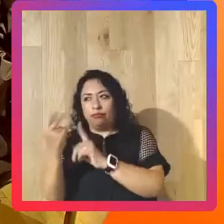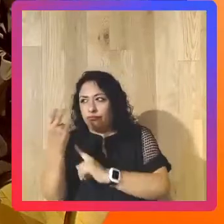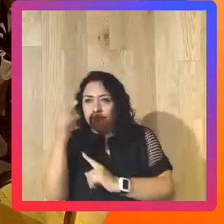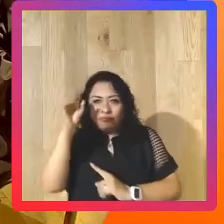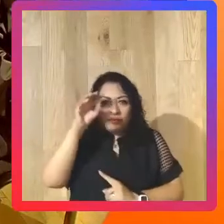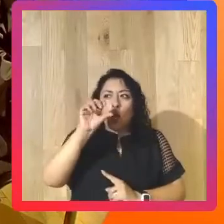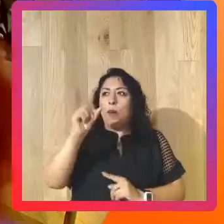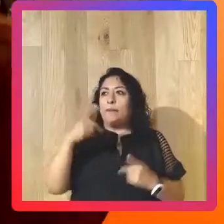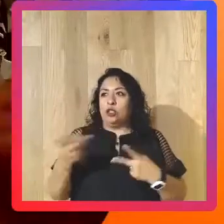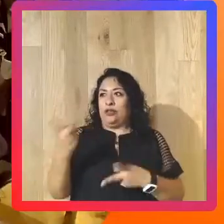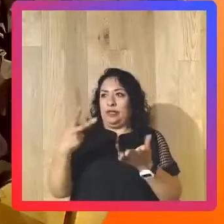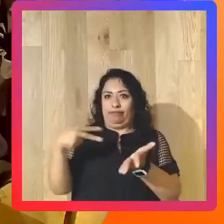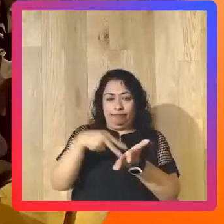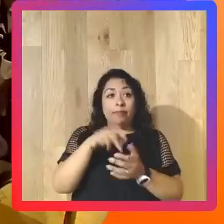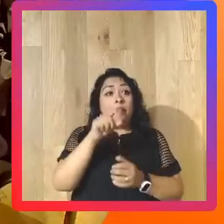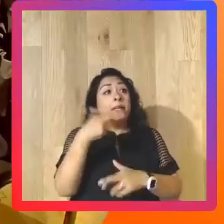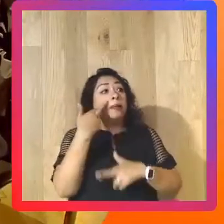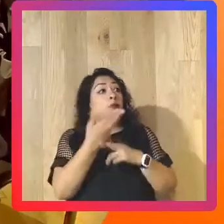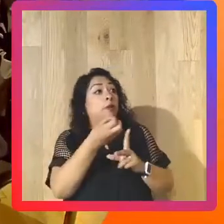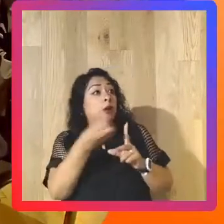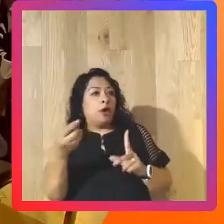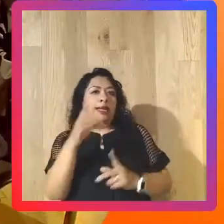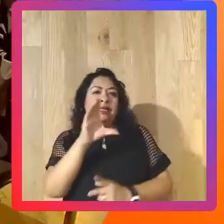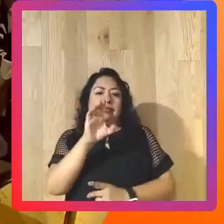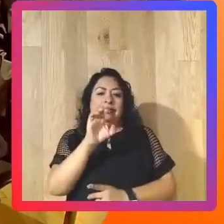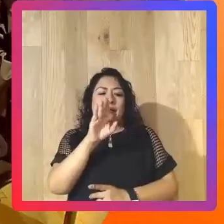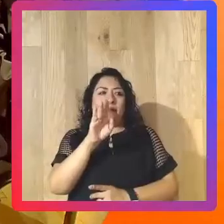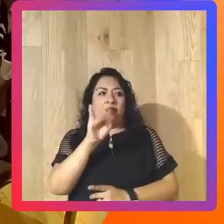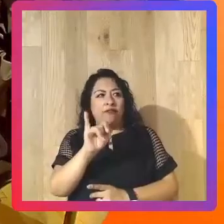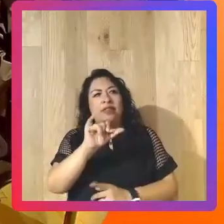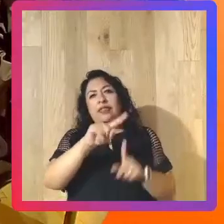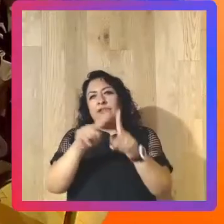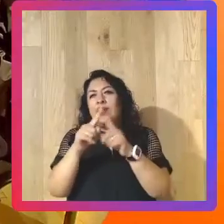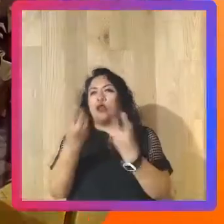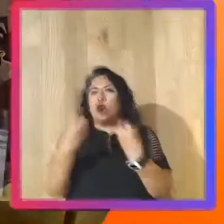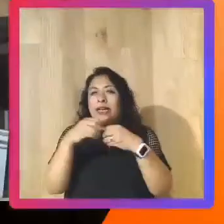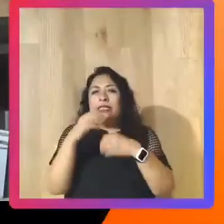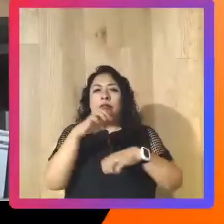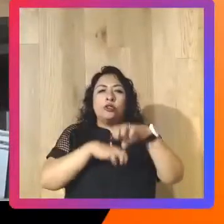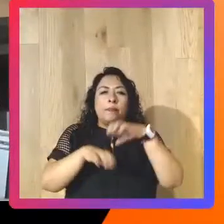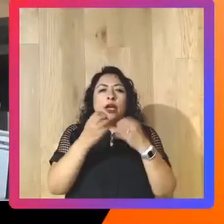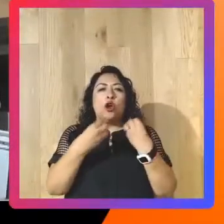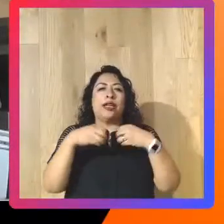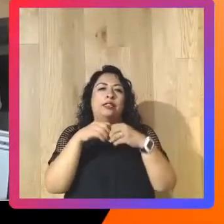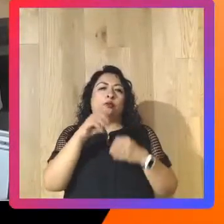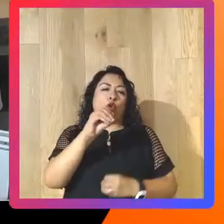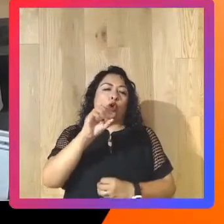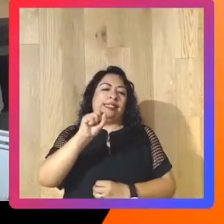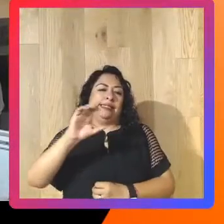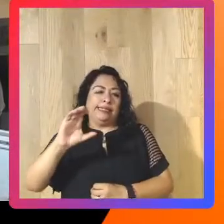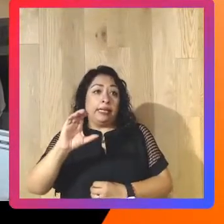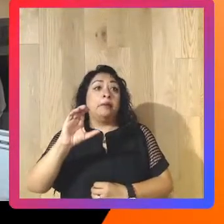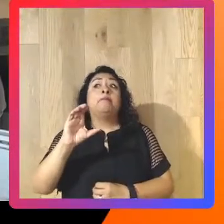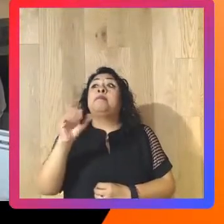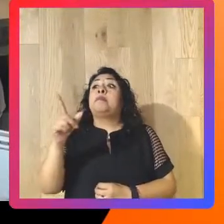Así como a los organizadores, por supuesto, al CEMEFI, a los demás organismos empresariales y organismos de la sociedad civil,